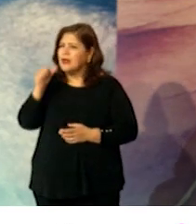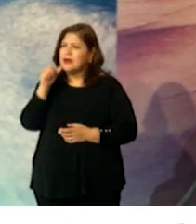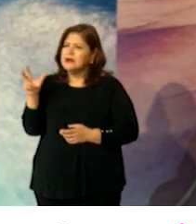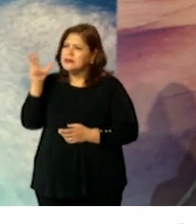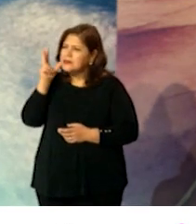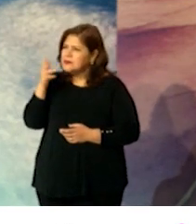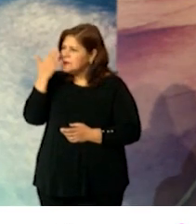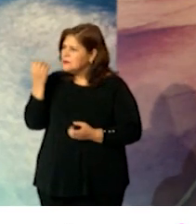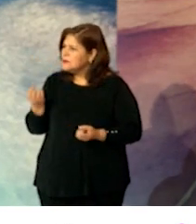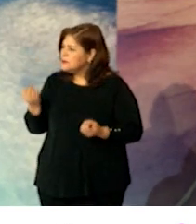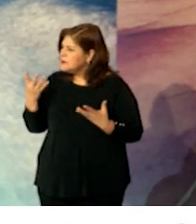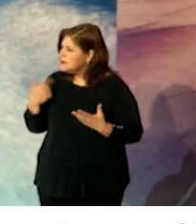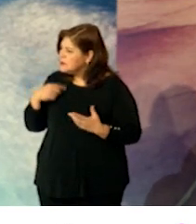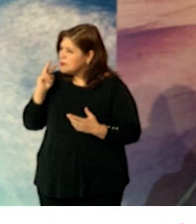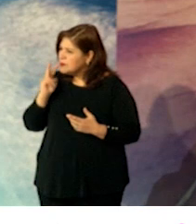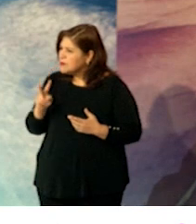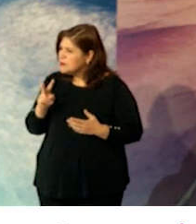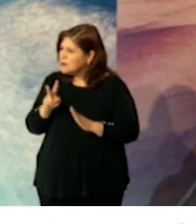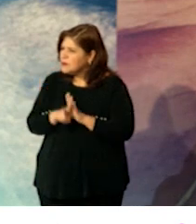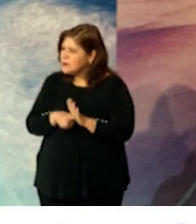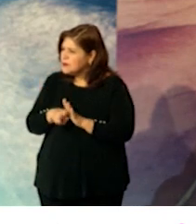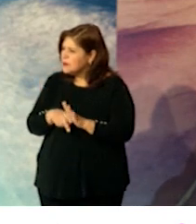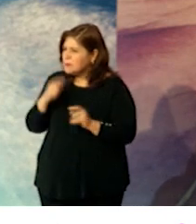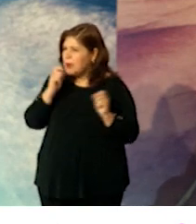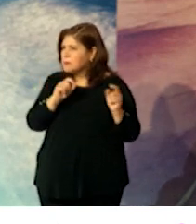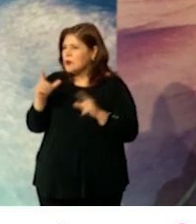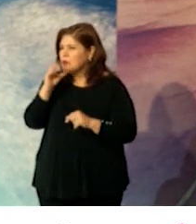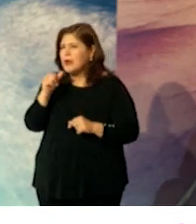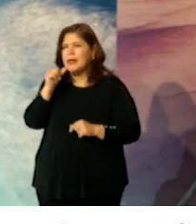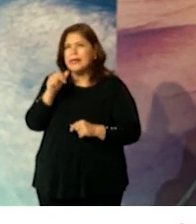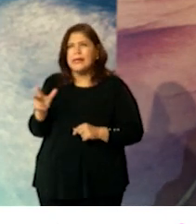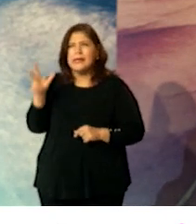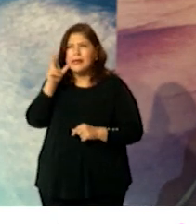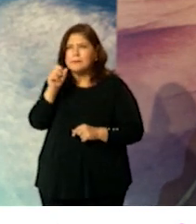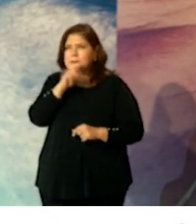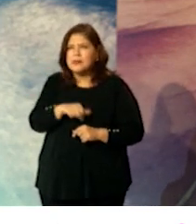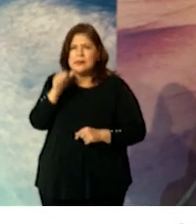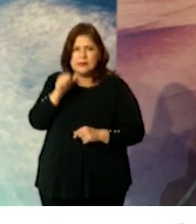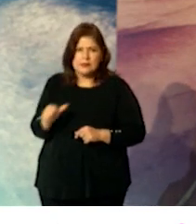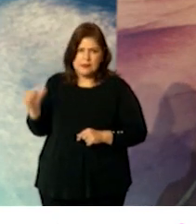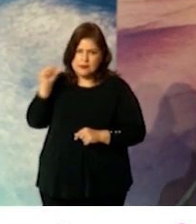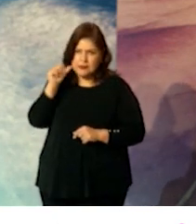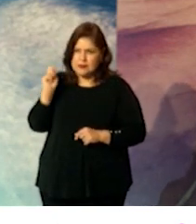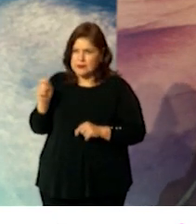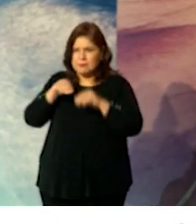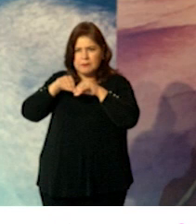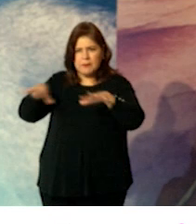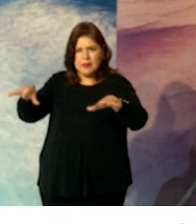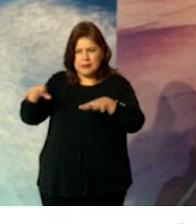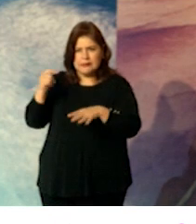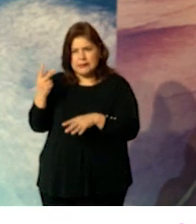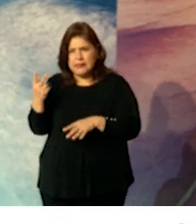sé cuántas, había pasado ya un video que no se puede repetir aquí, pero antier y ayer en todos los medios de